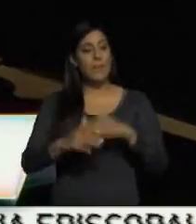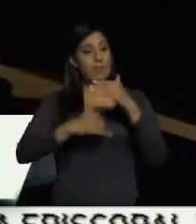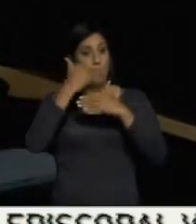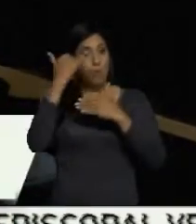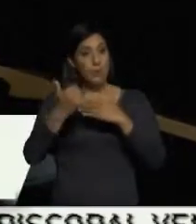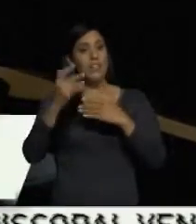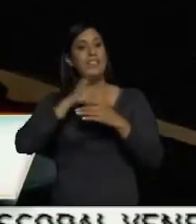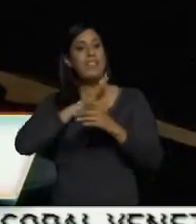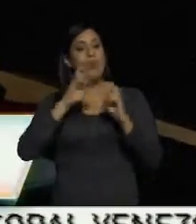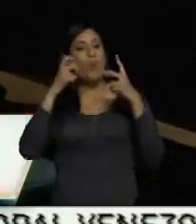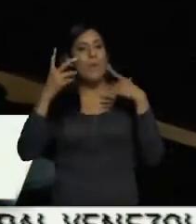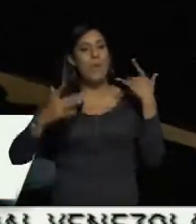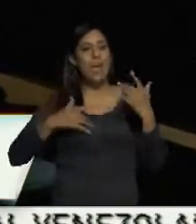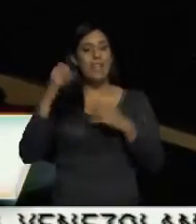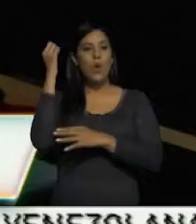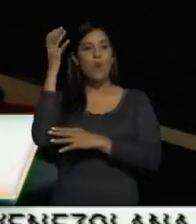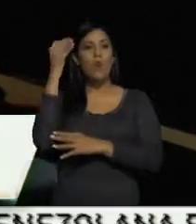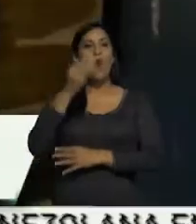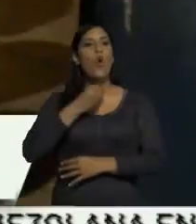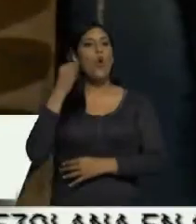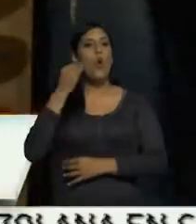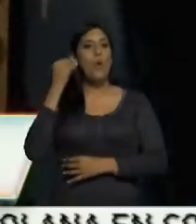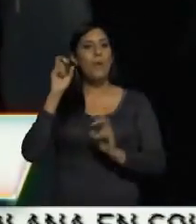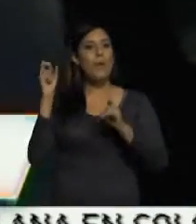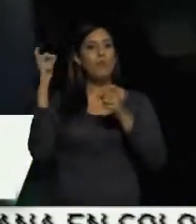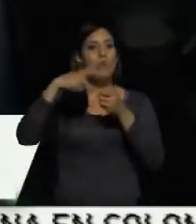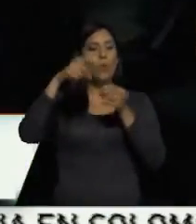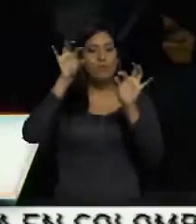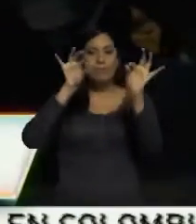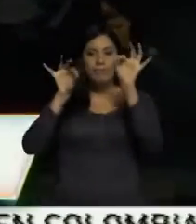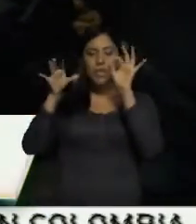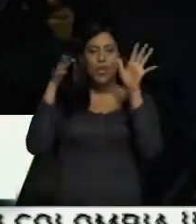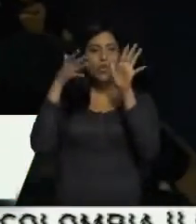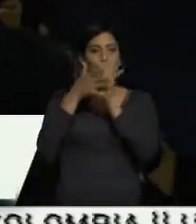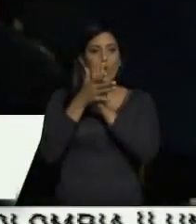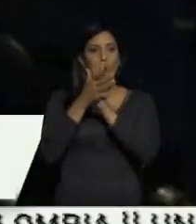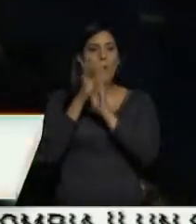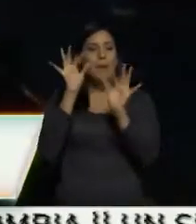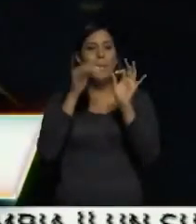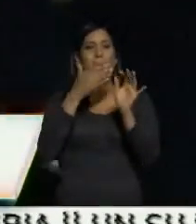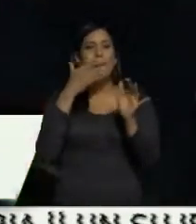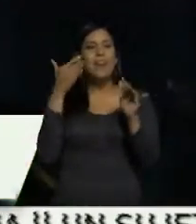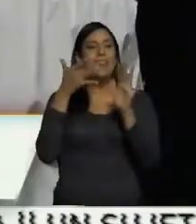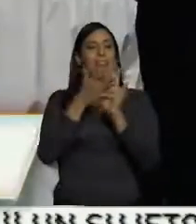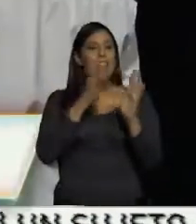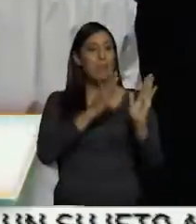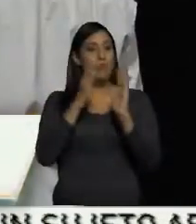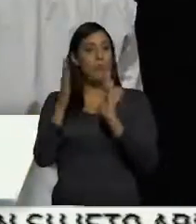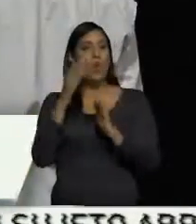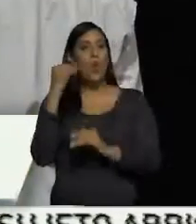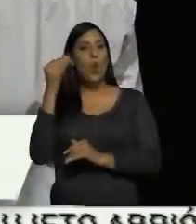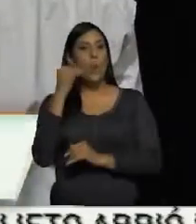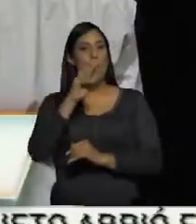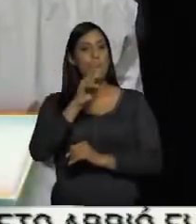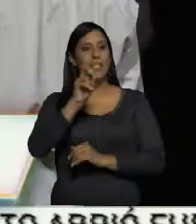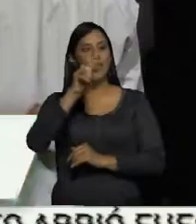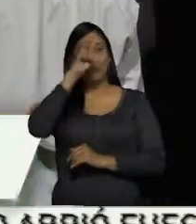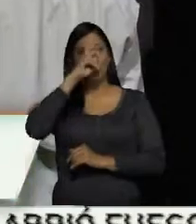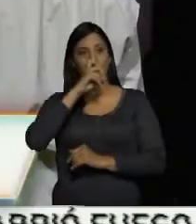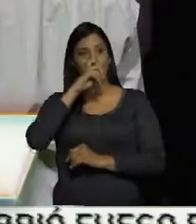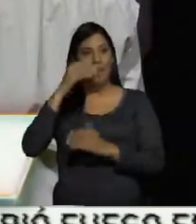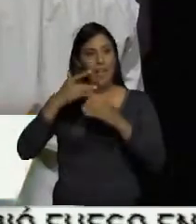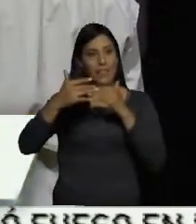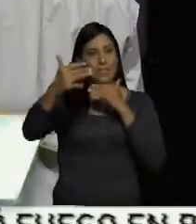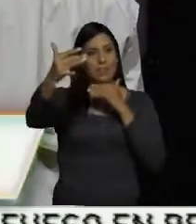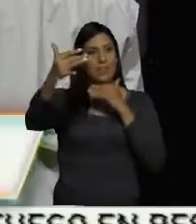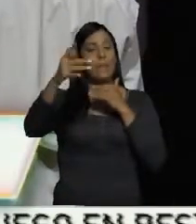proyecto contará con la animación de jóvenes talentos que se elegirán a través de un casting que se efectuó a jóvenes de 22 años en